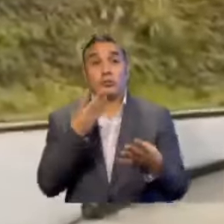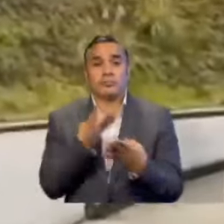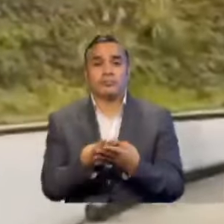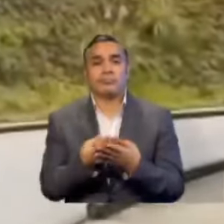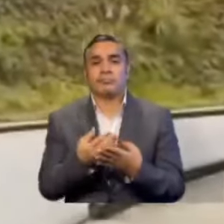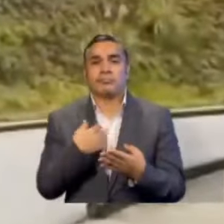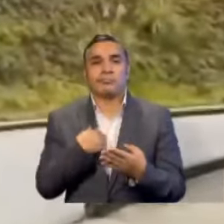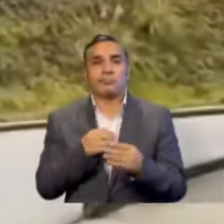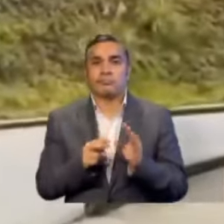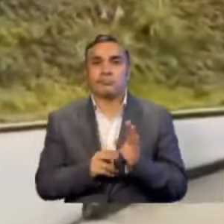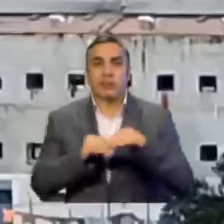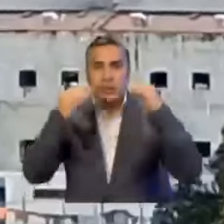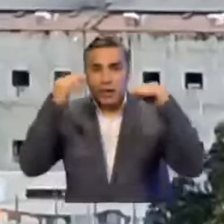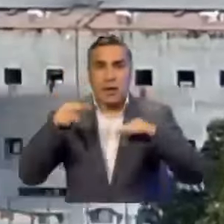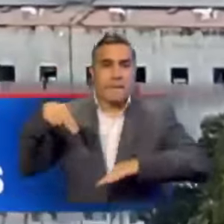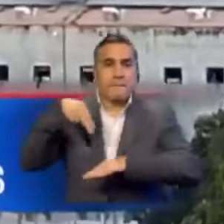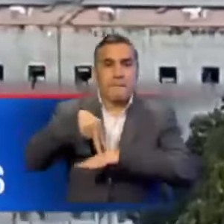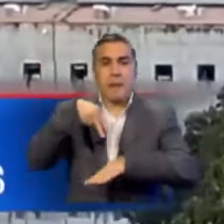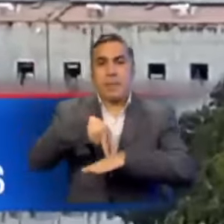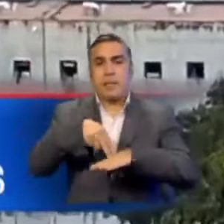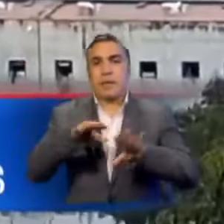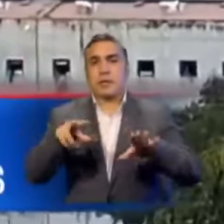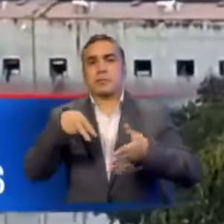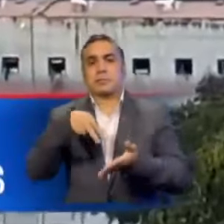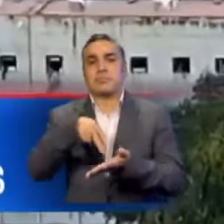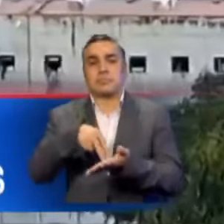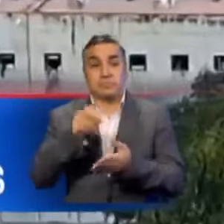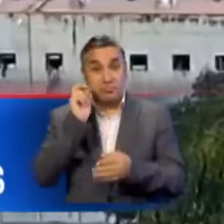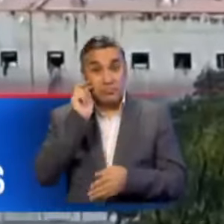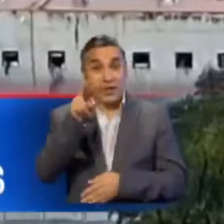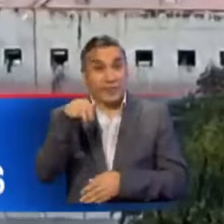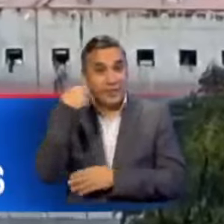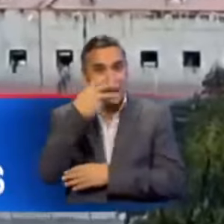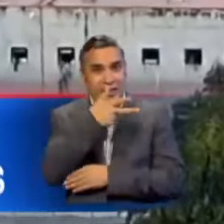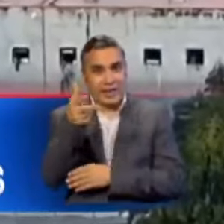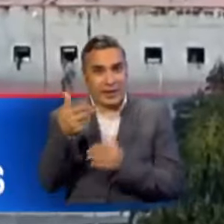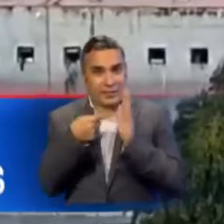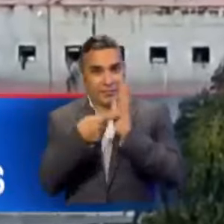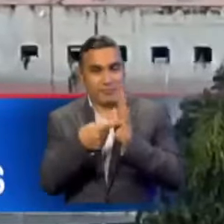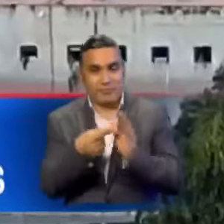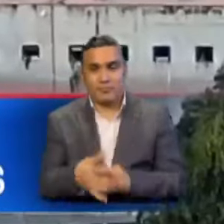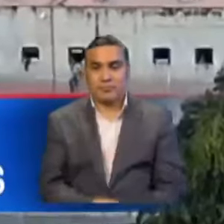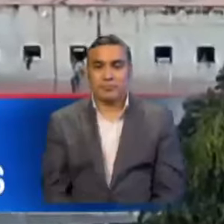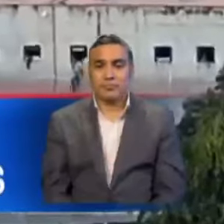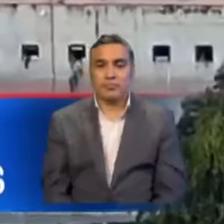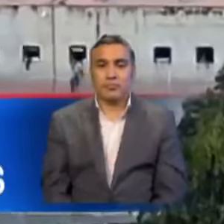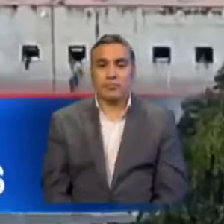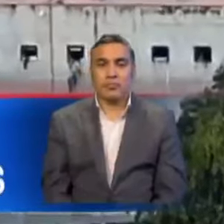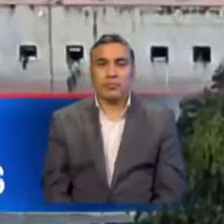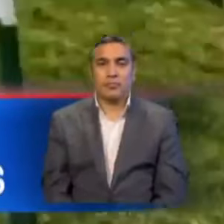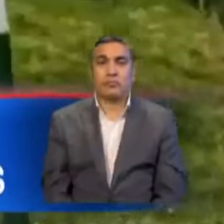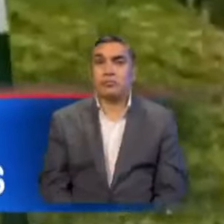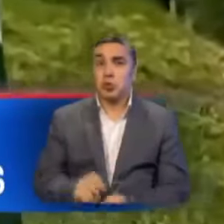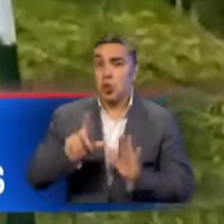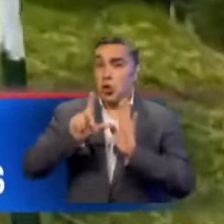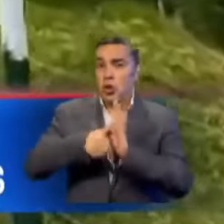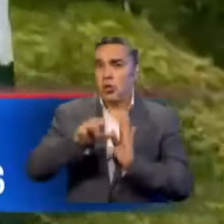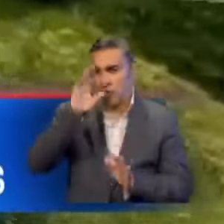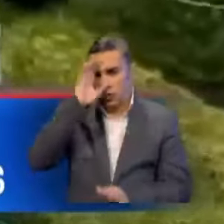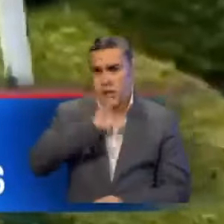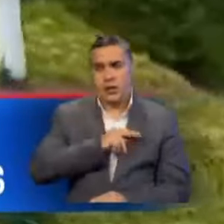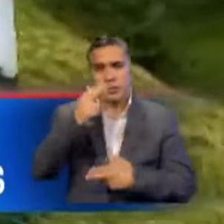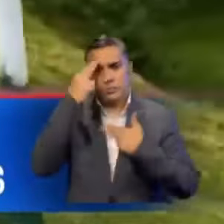subieron a las terrazas de los distintos pabellones, como se observa en estas imágenes. Minutos después,